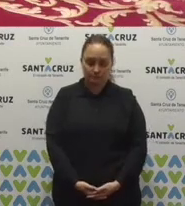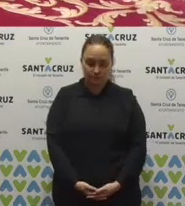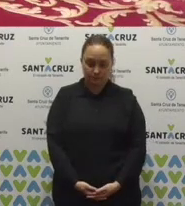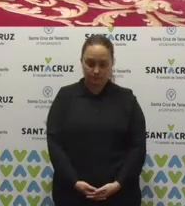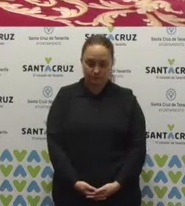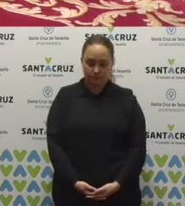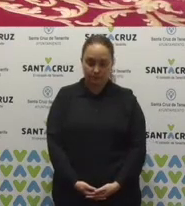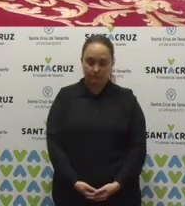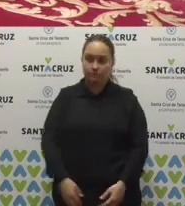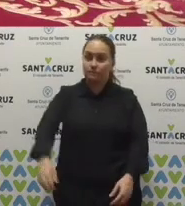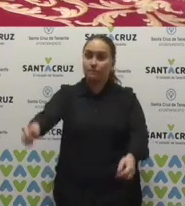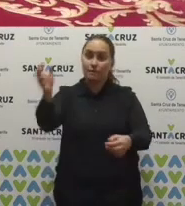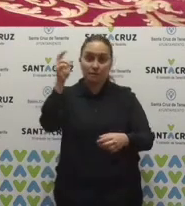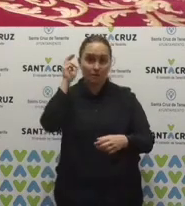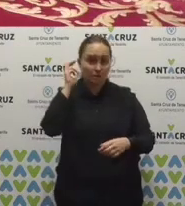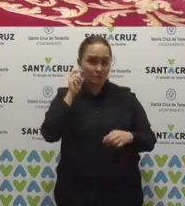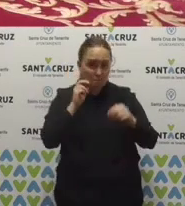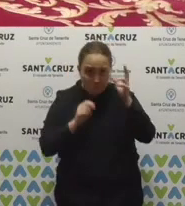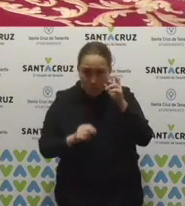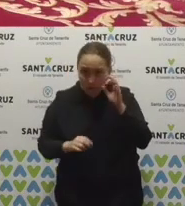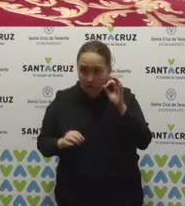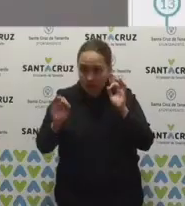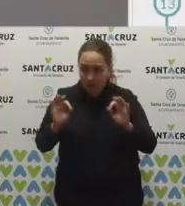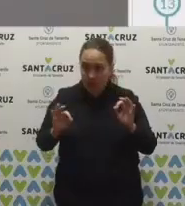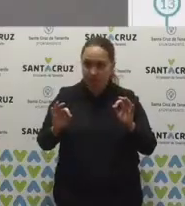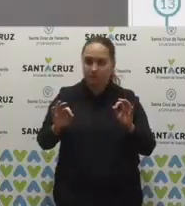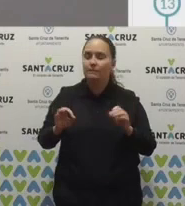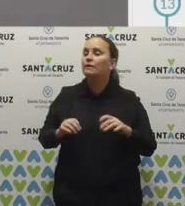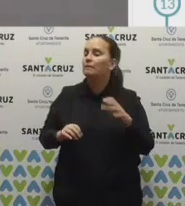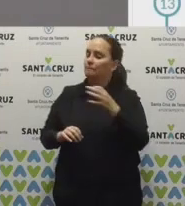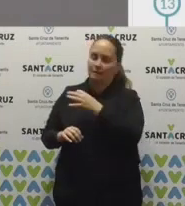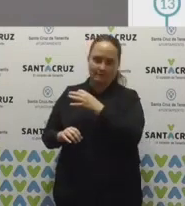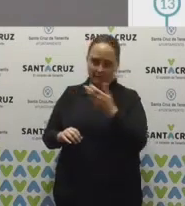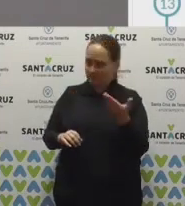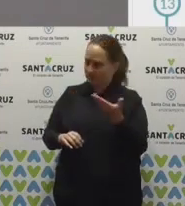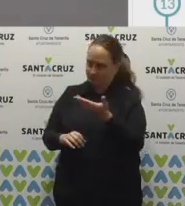ahora escuchen perfectamente